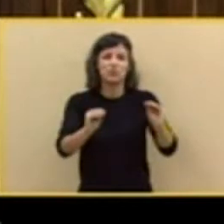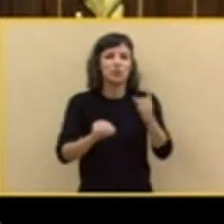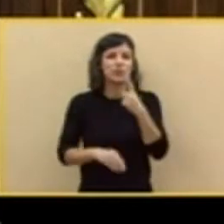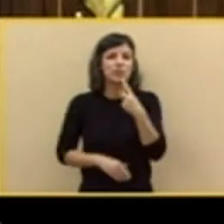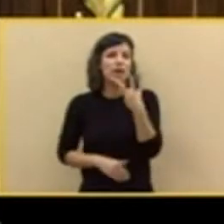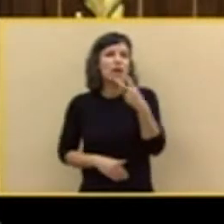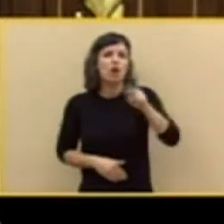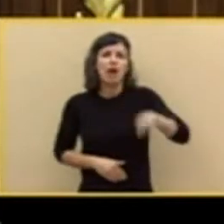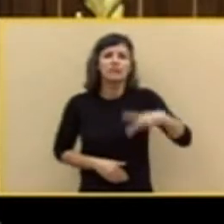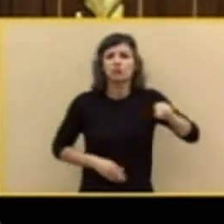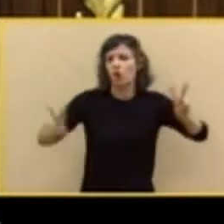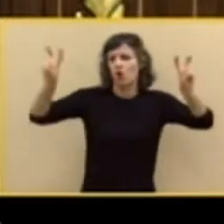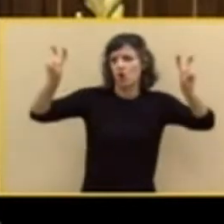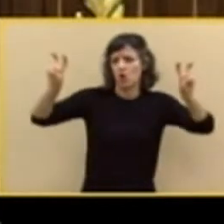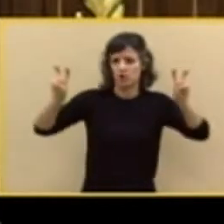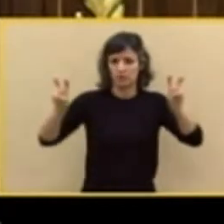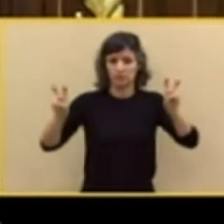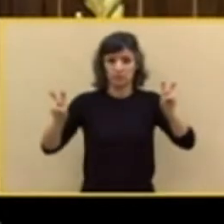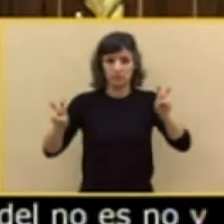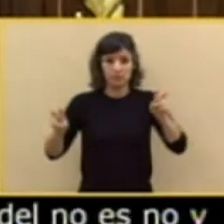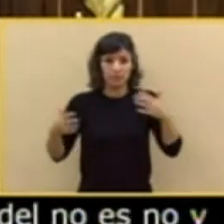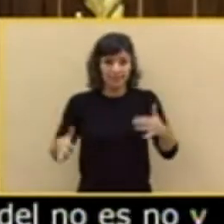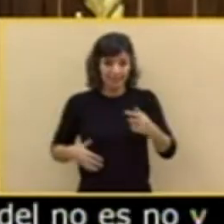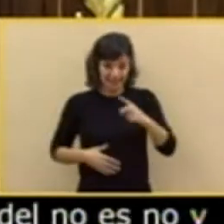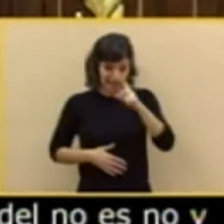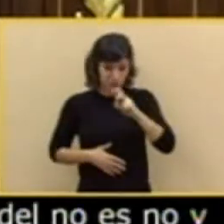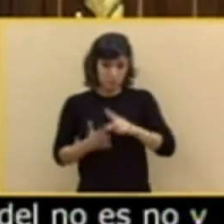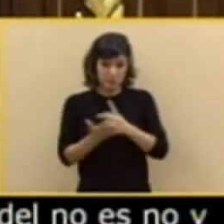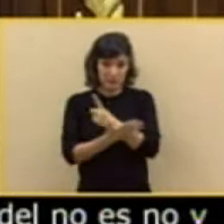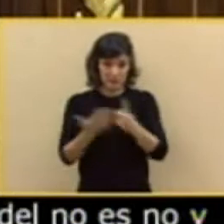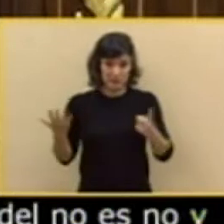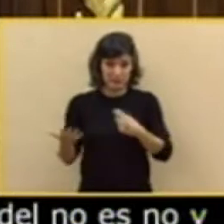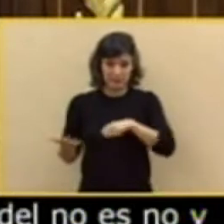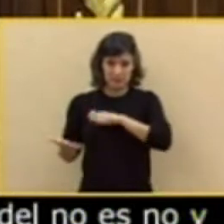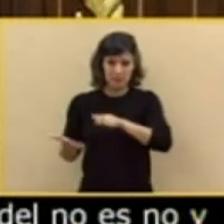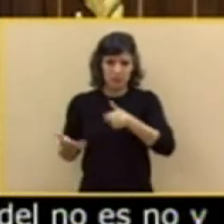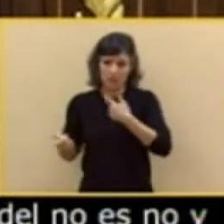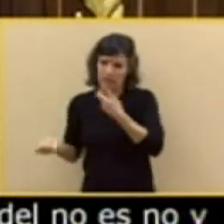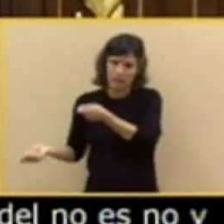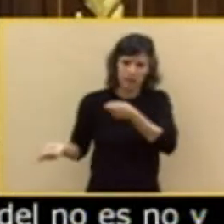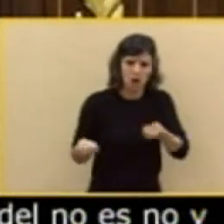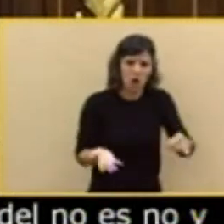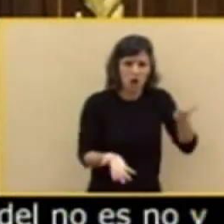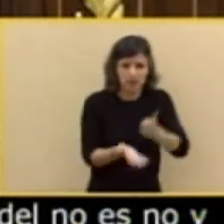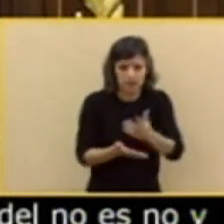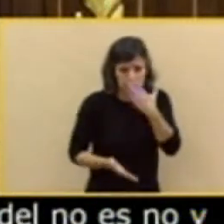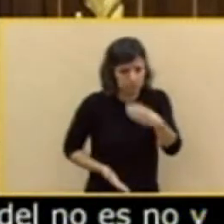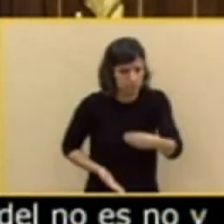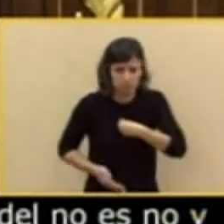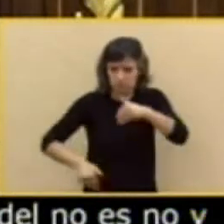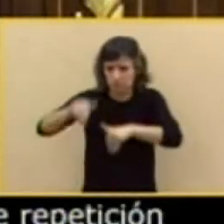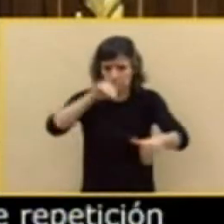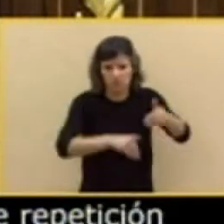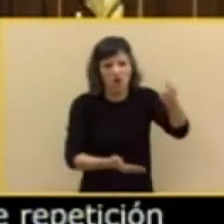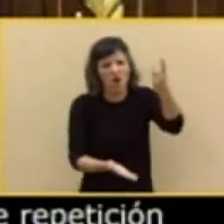carente de propuestas, la idea que te puedes formular desde la modesta